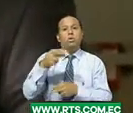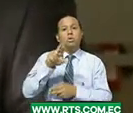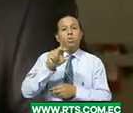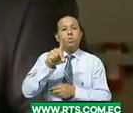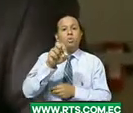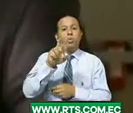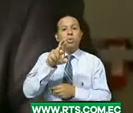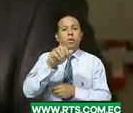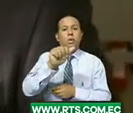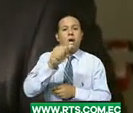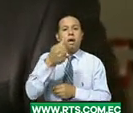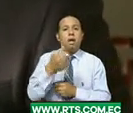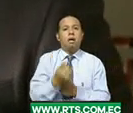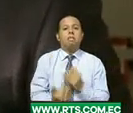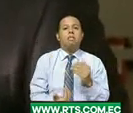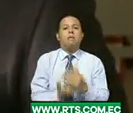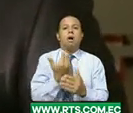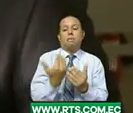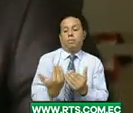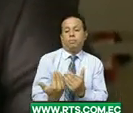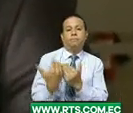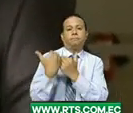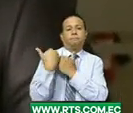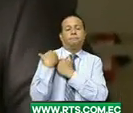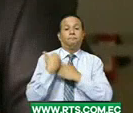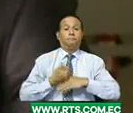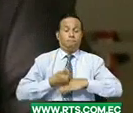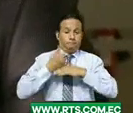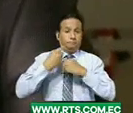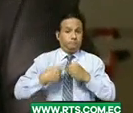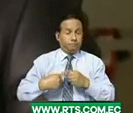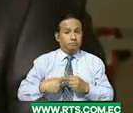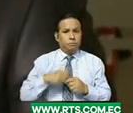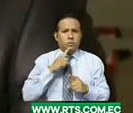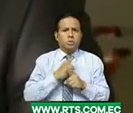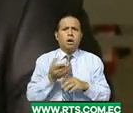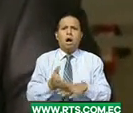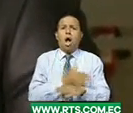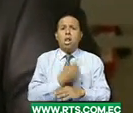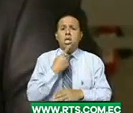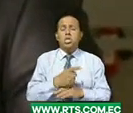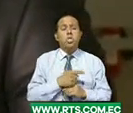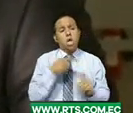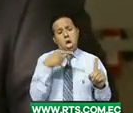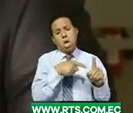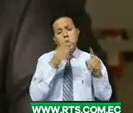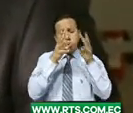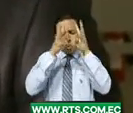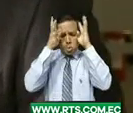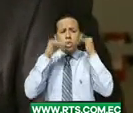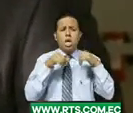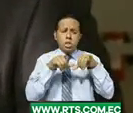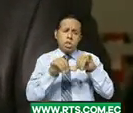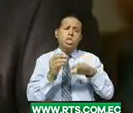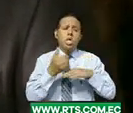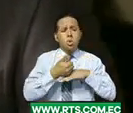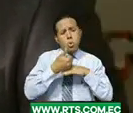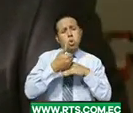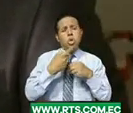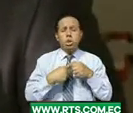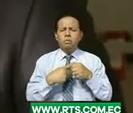Este vacío de los últimos días, donde se fingió que el doctor Yunda de alguna manera seguía siendo el alcalde, queda de